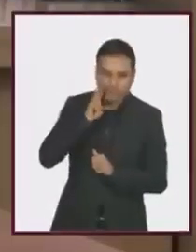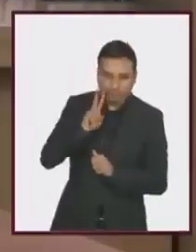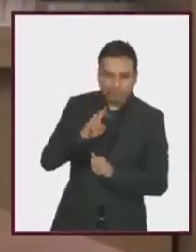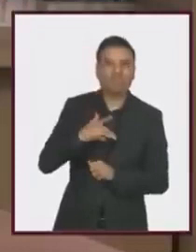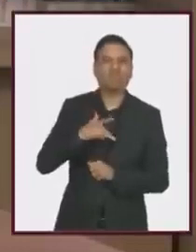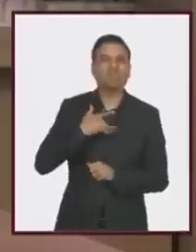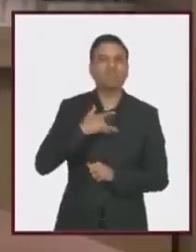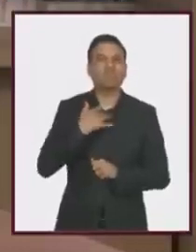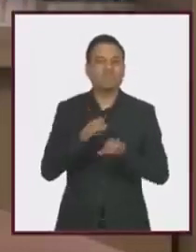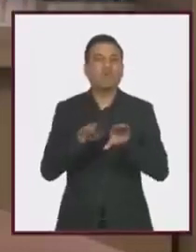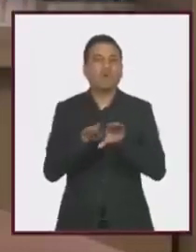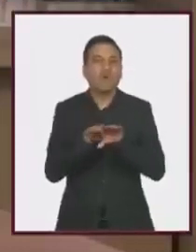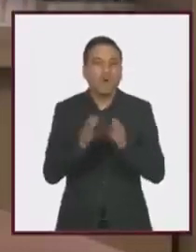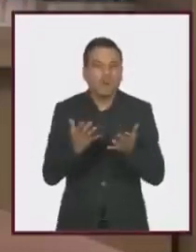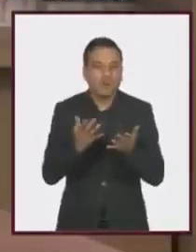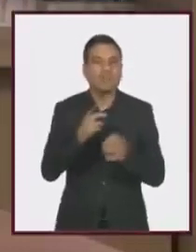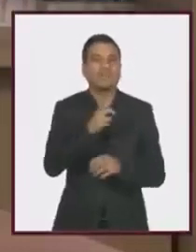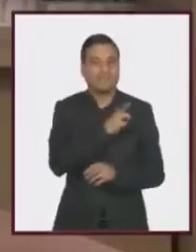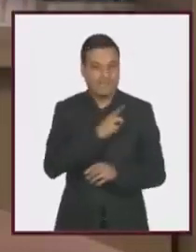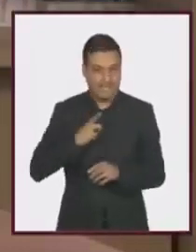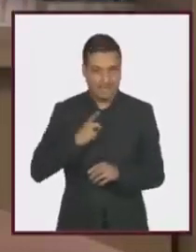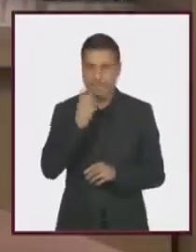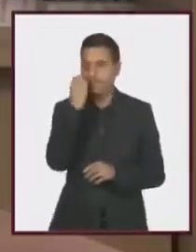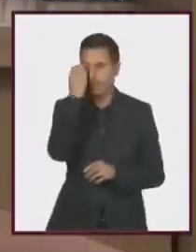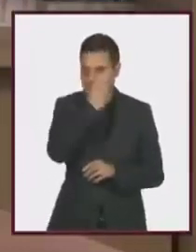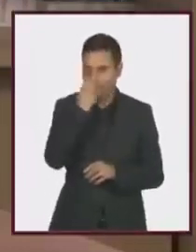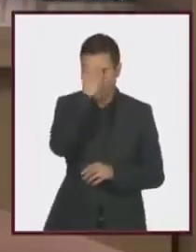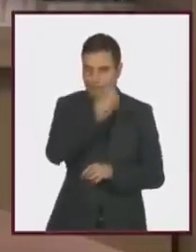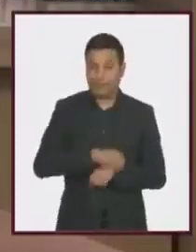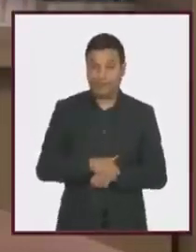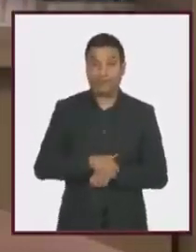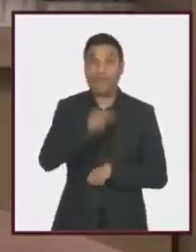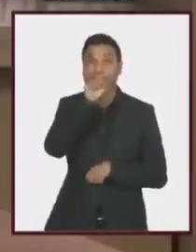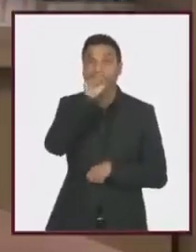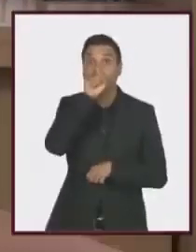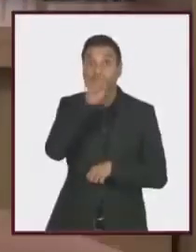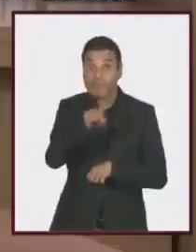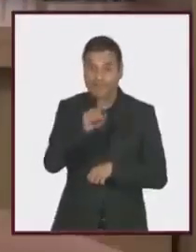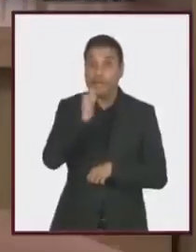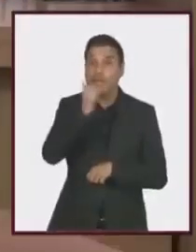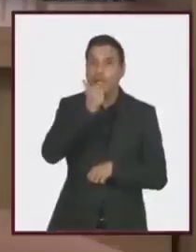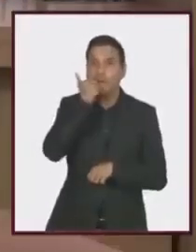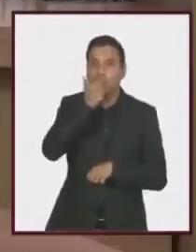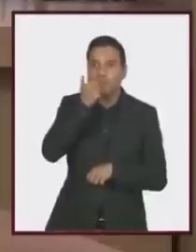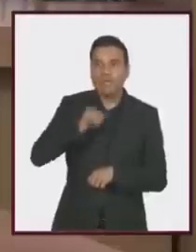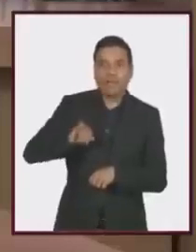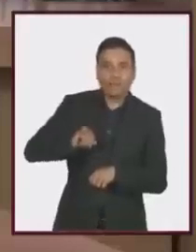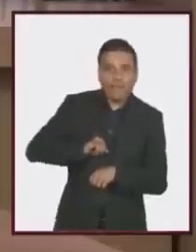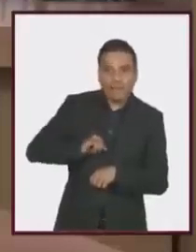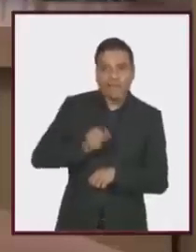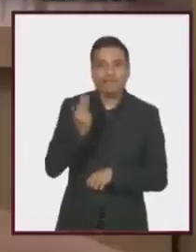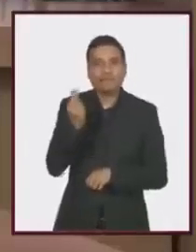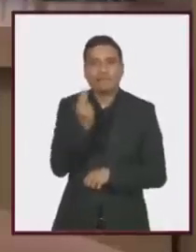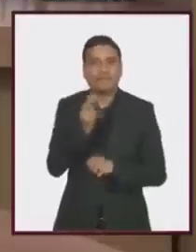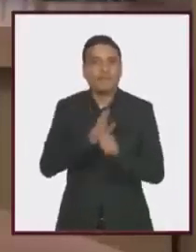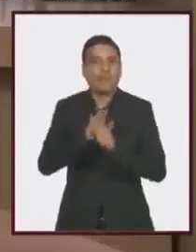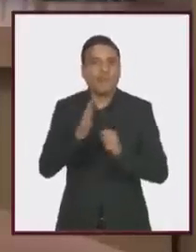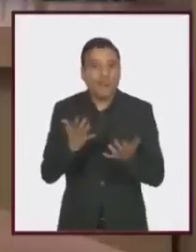reconocer cuáles son los intereses y las necesidades que tienen los alumnos. No solamente es